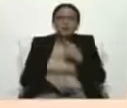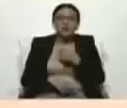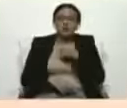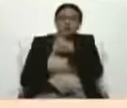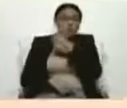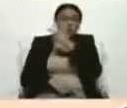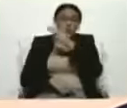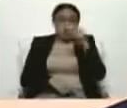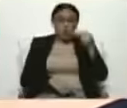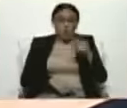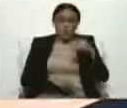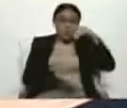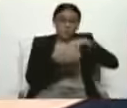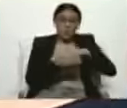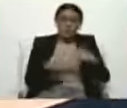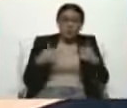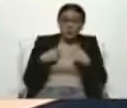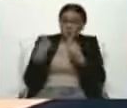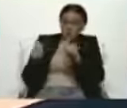Nicolás va a ganar.